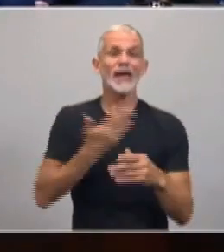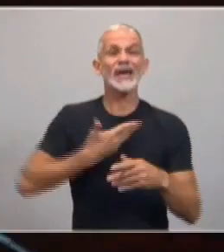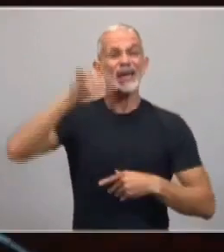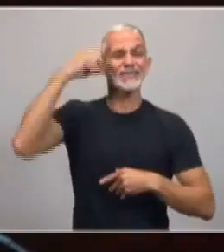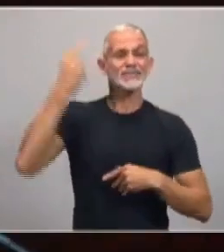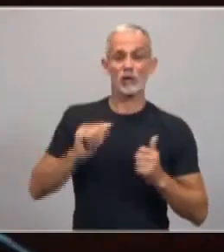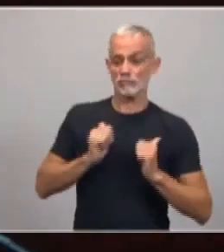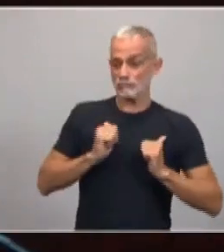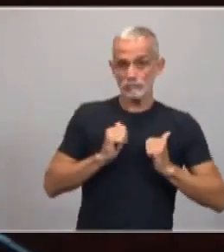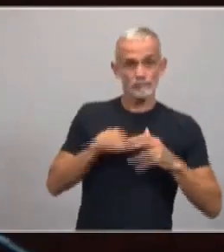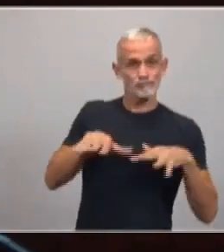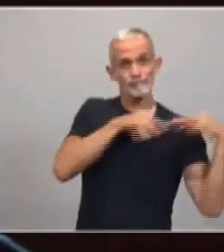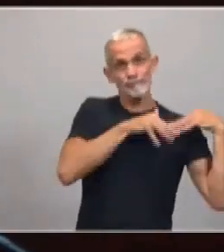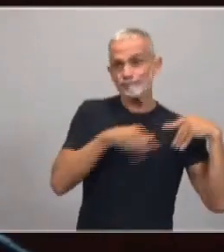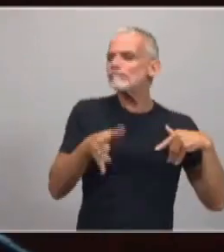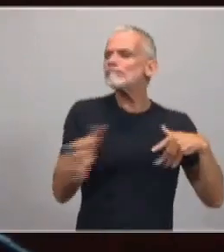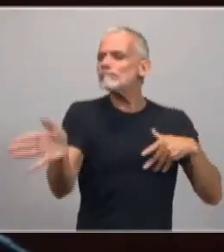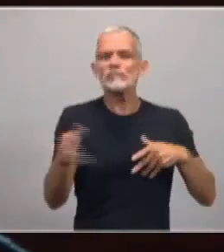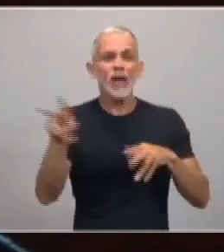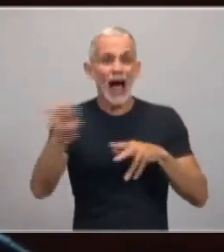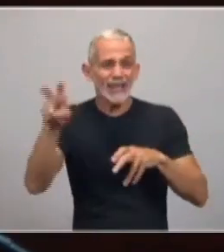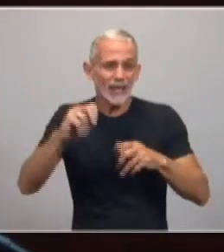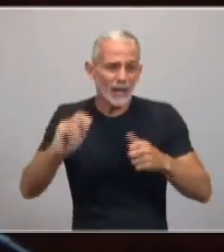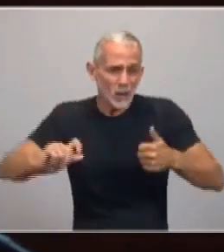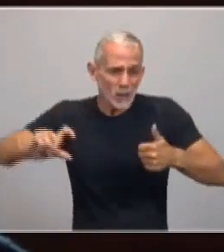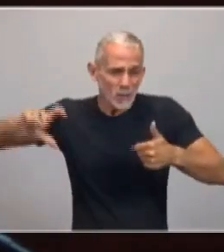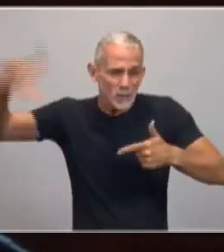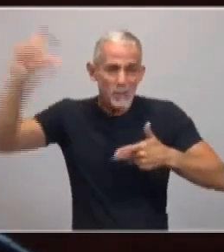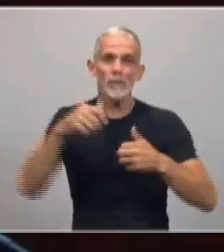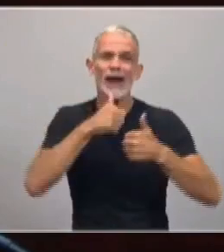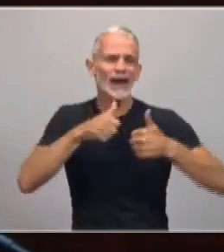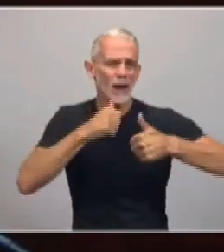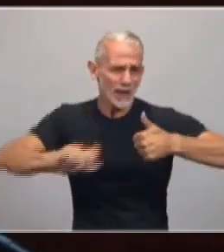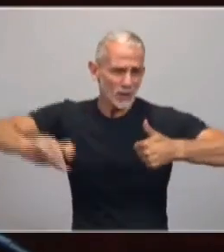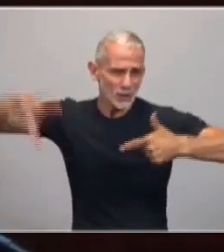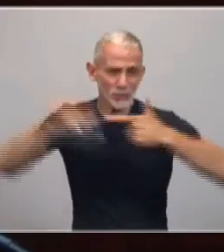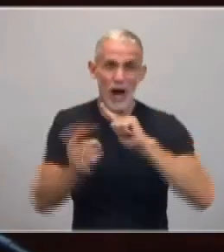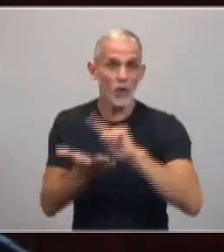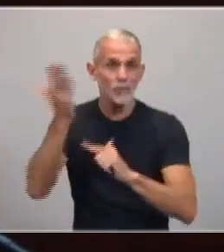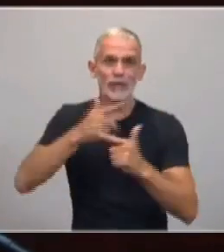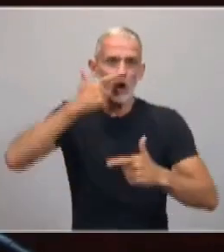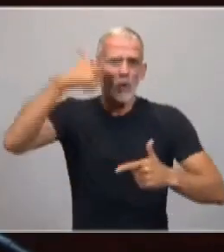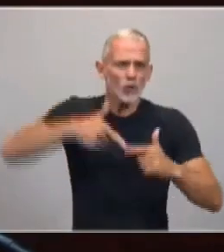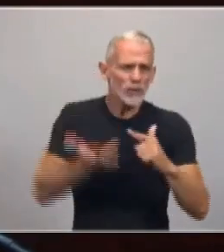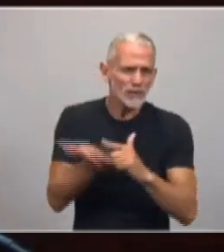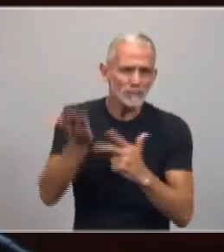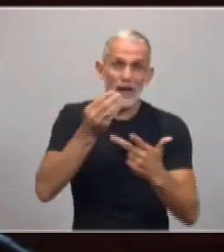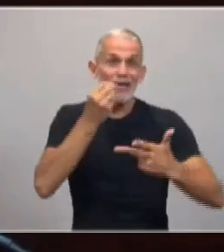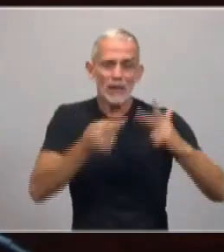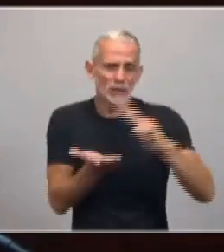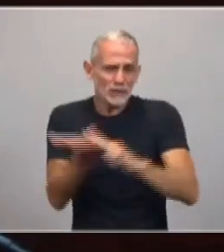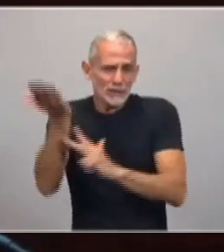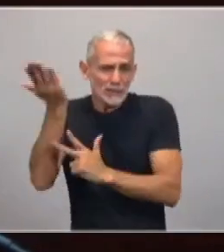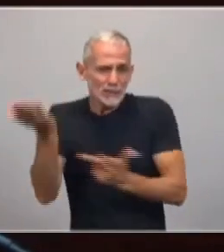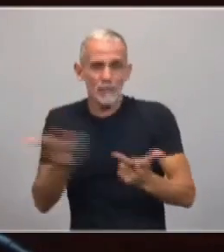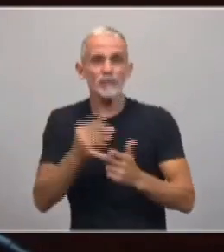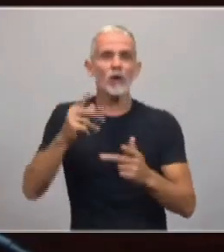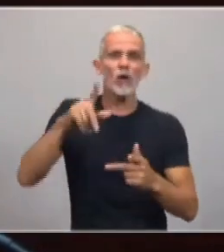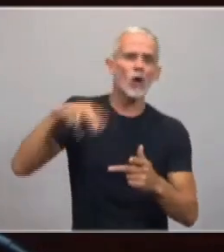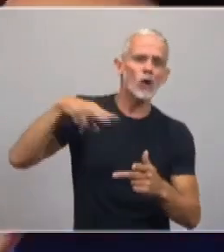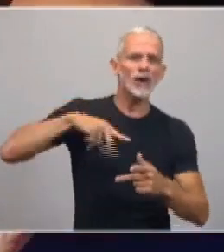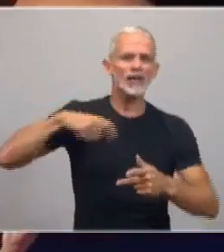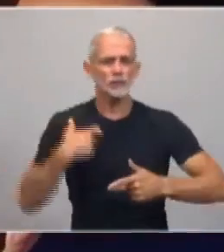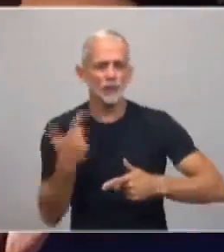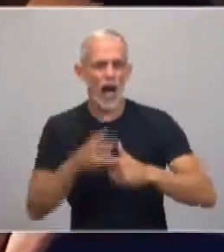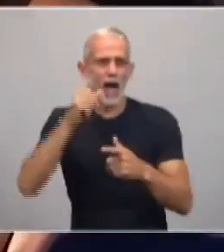Estado llevó a las nubes los alquileres, los remedios, el combustible, los alimentos, las prepagas,